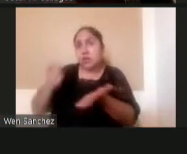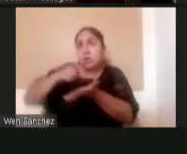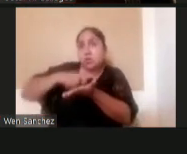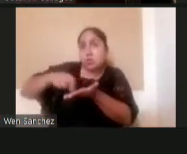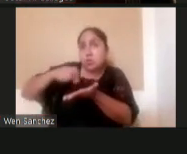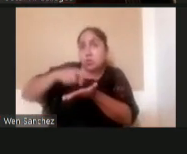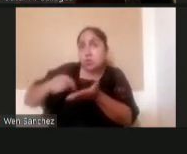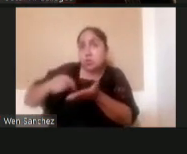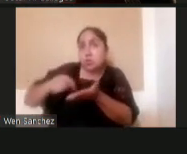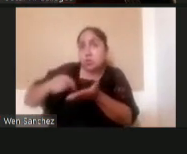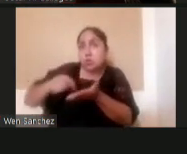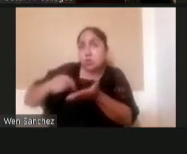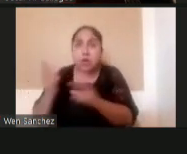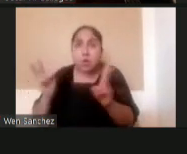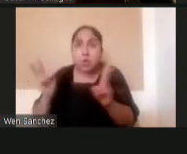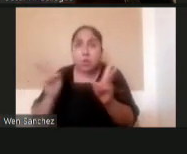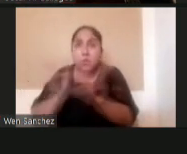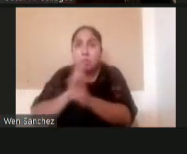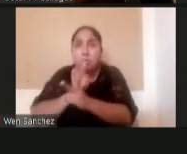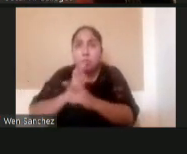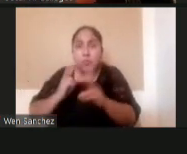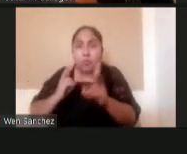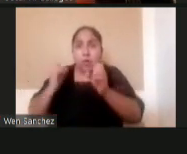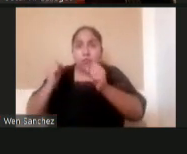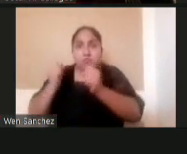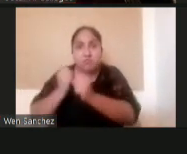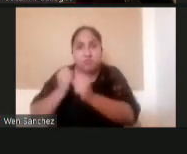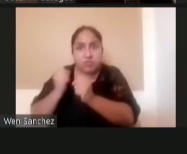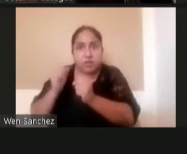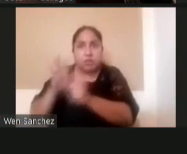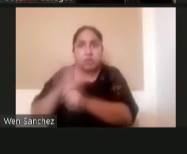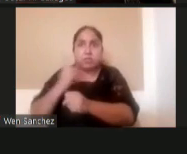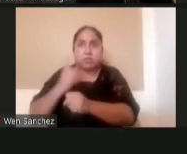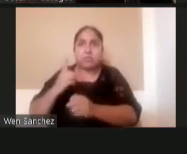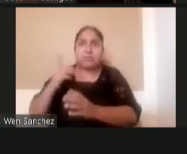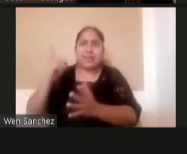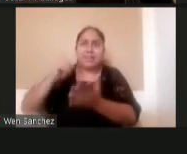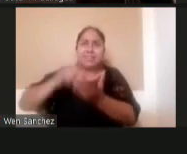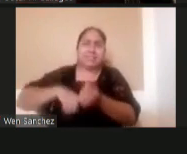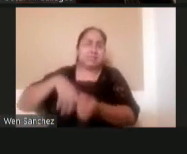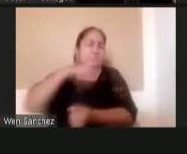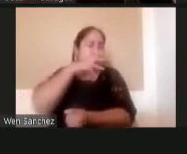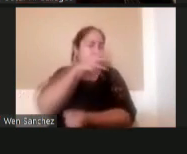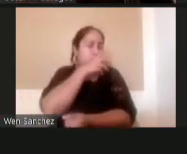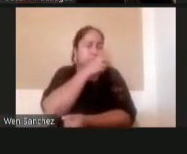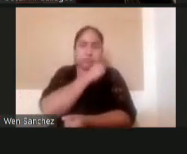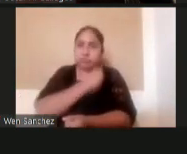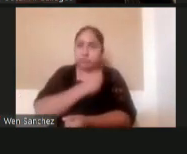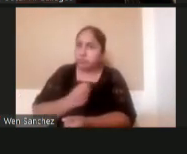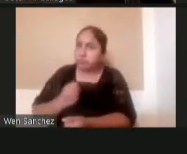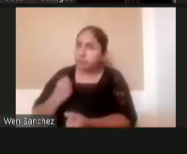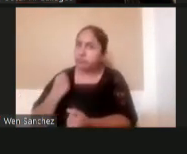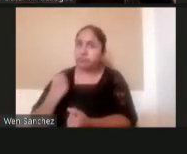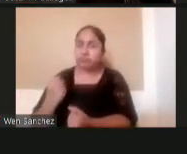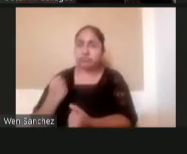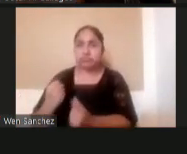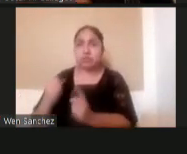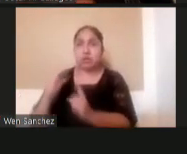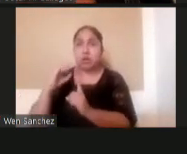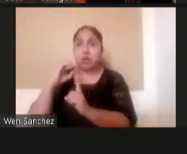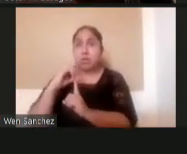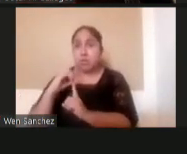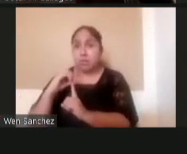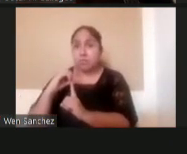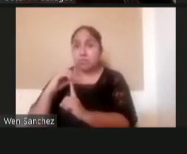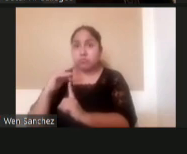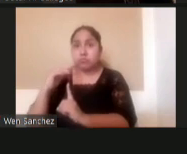problema. Están viviendo en sus casas a más de 40 grados centígrados y pedirles que